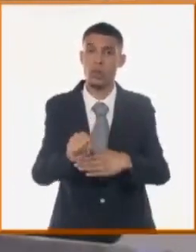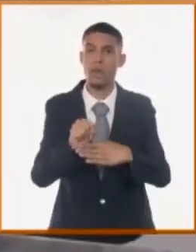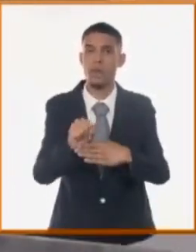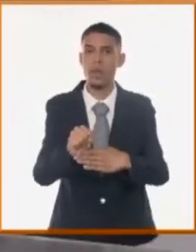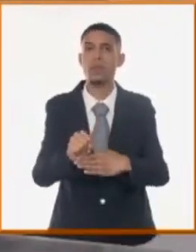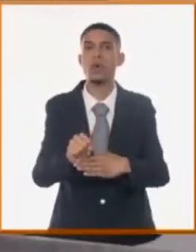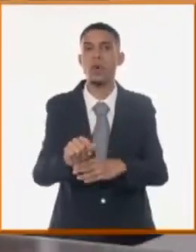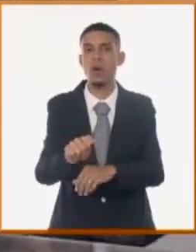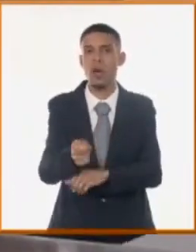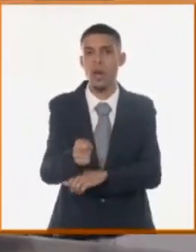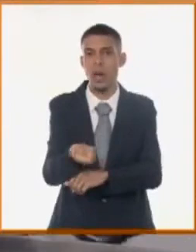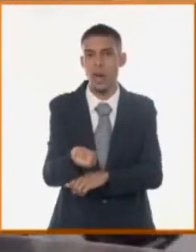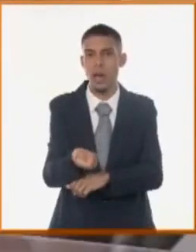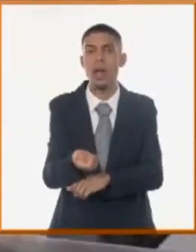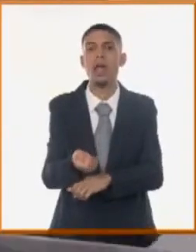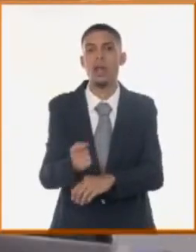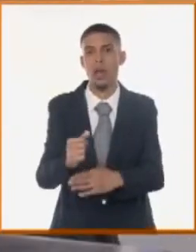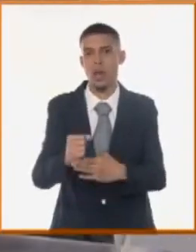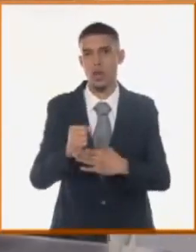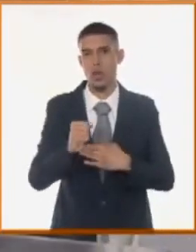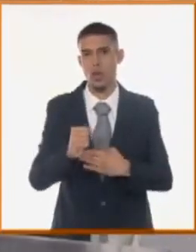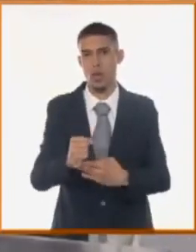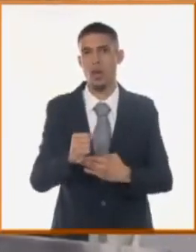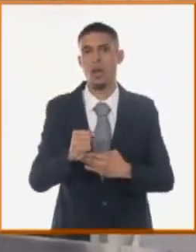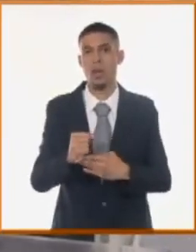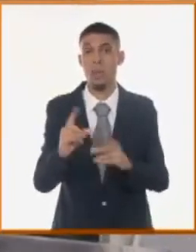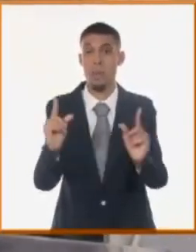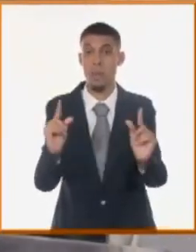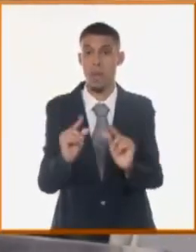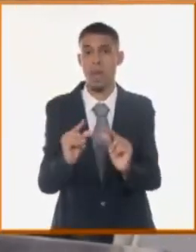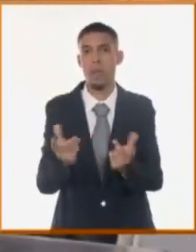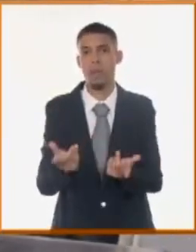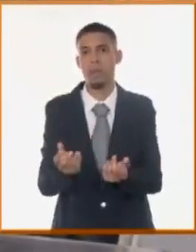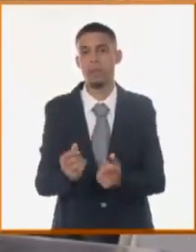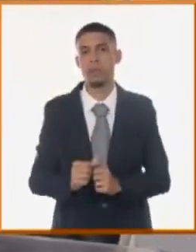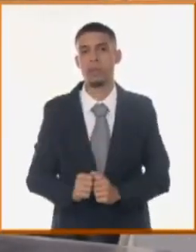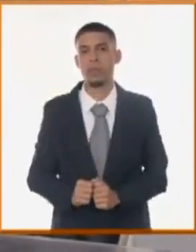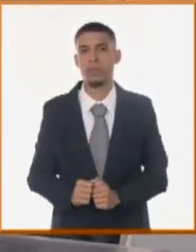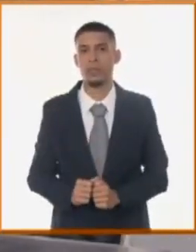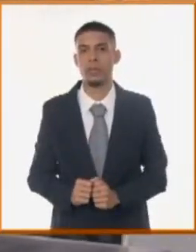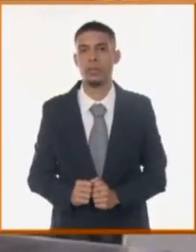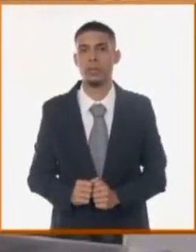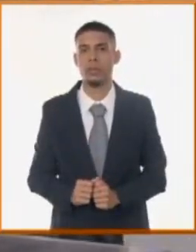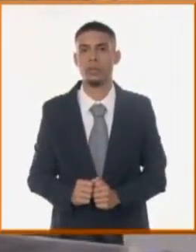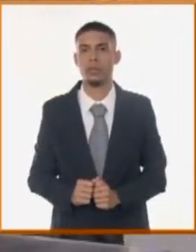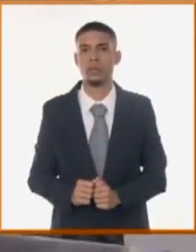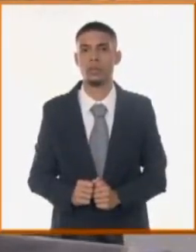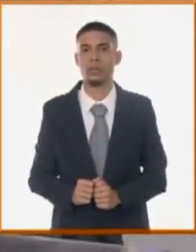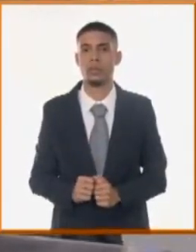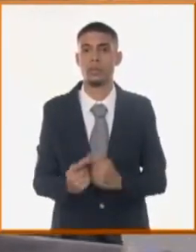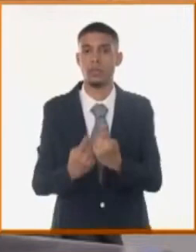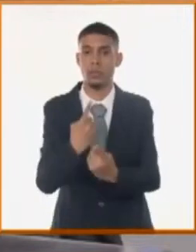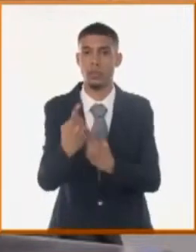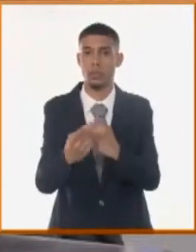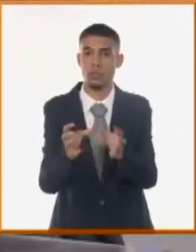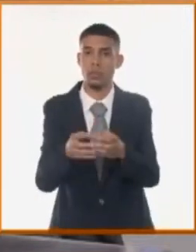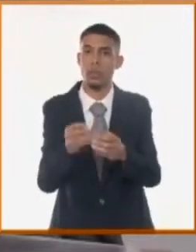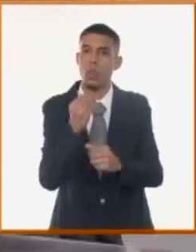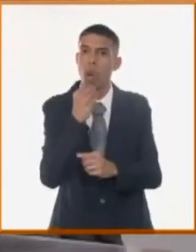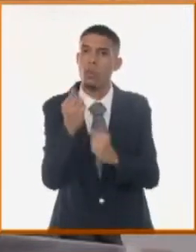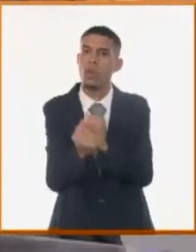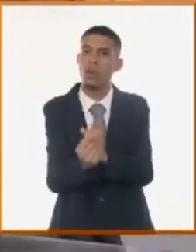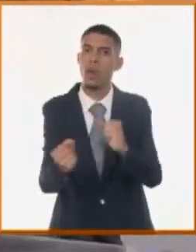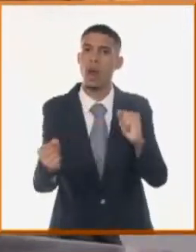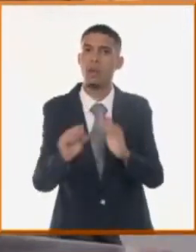reducidos, se necesita mucho menos espectro, y podemos liberar esas bandas que permiten precisamente avanzar en la